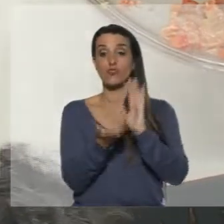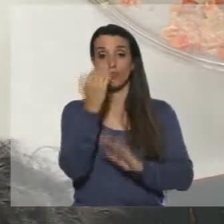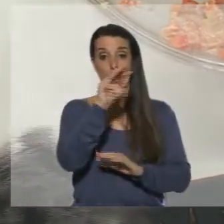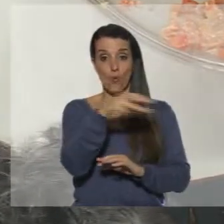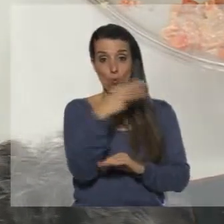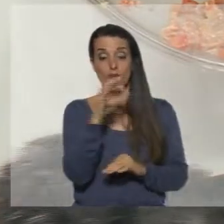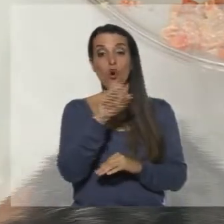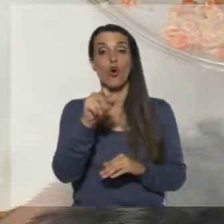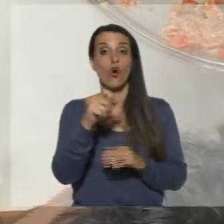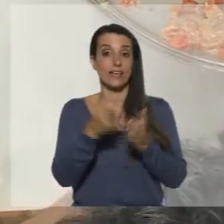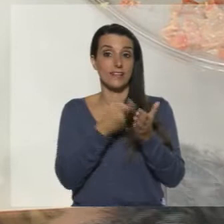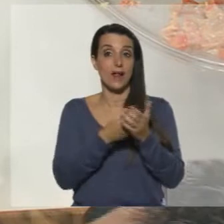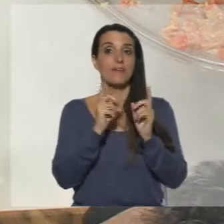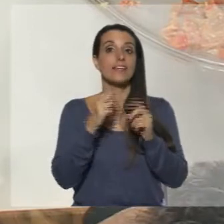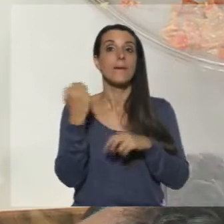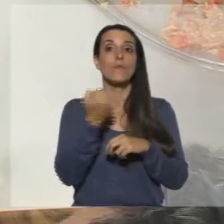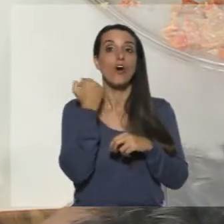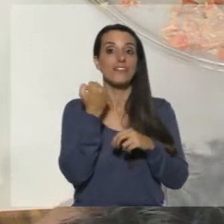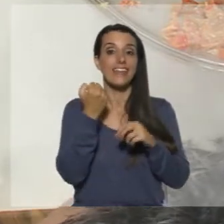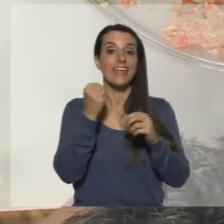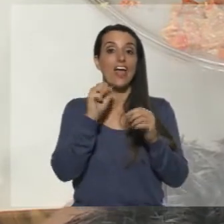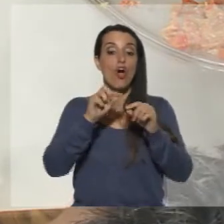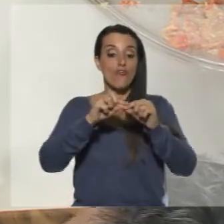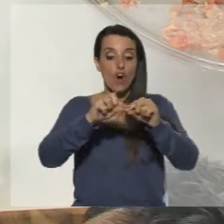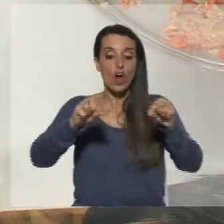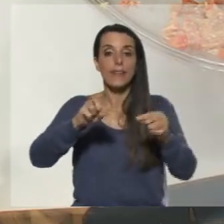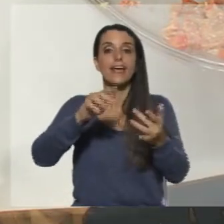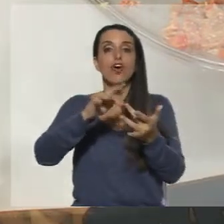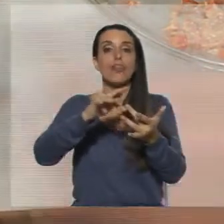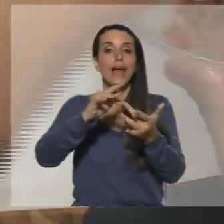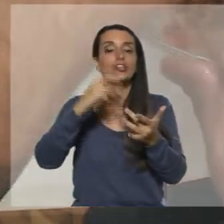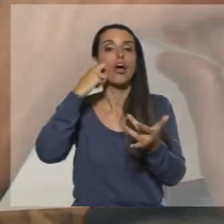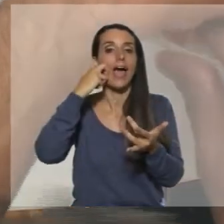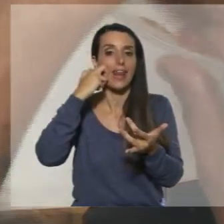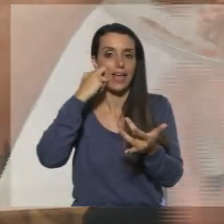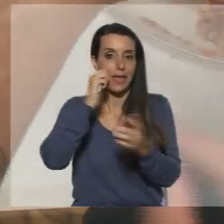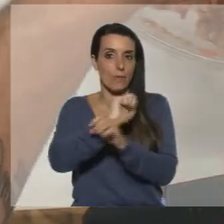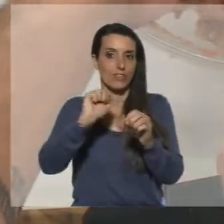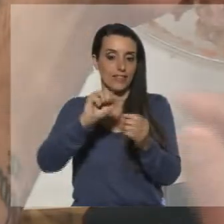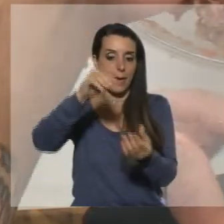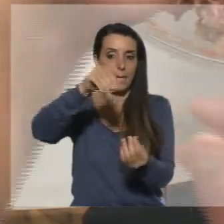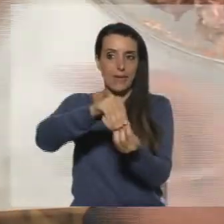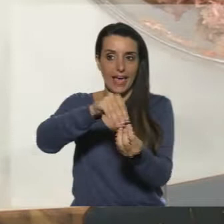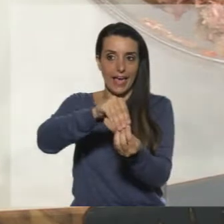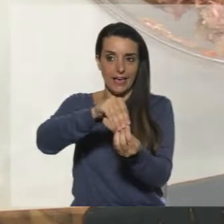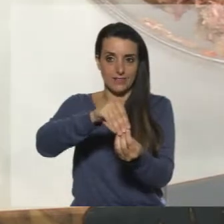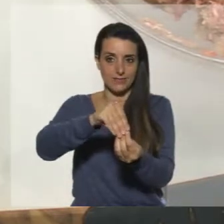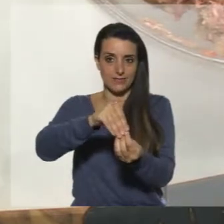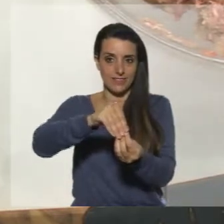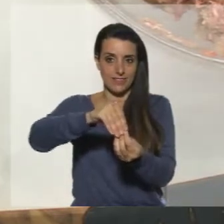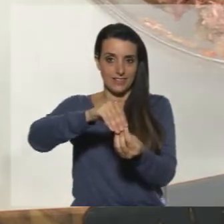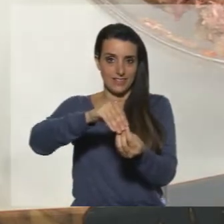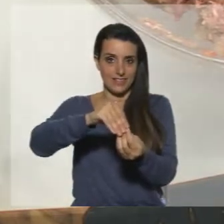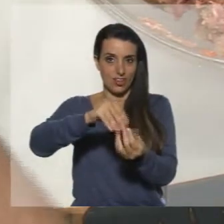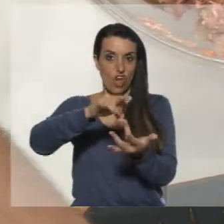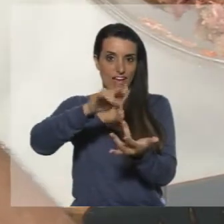Así que si quieren saber. Importante el borde que llegue carne con carne, ¿está? Bien. Que logre que se pegue carne con carne. Sí, eso es importante porque si no. Claro, exacto.